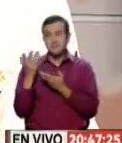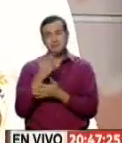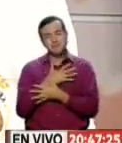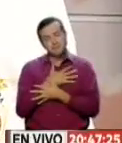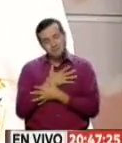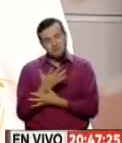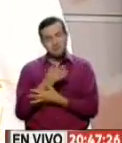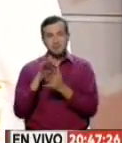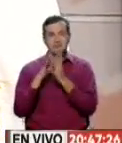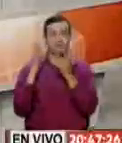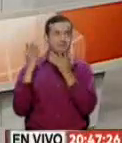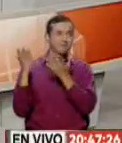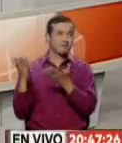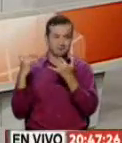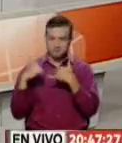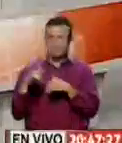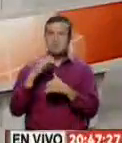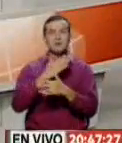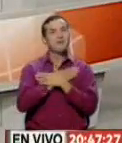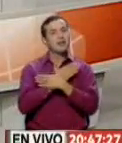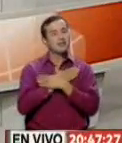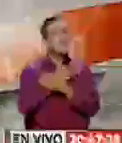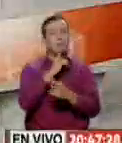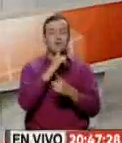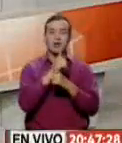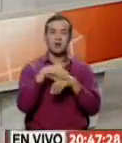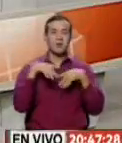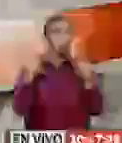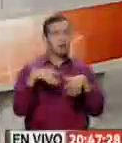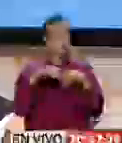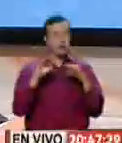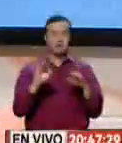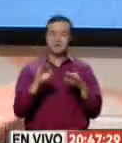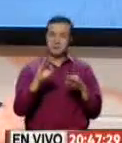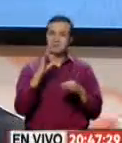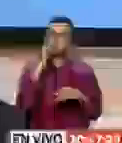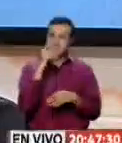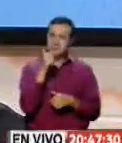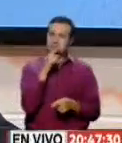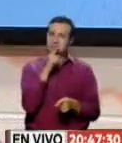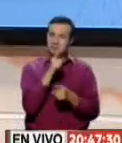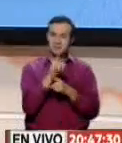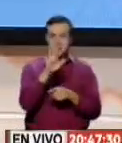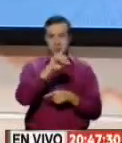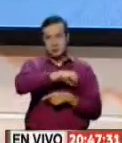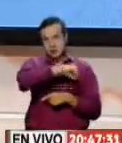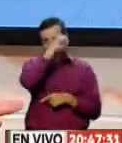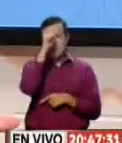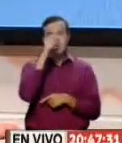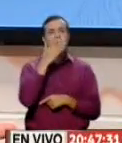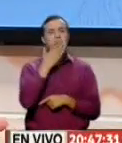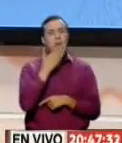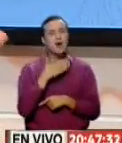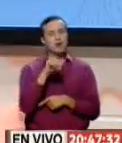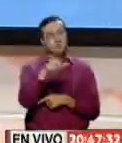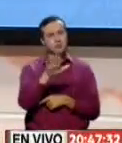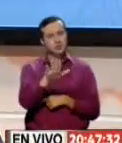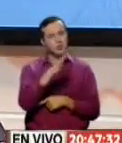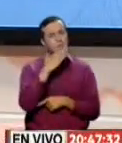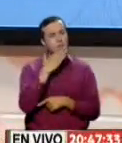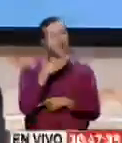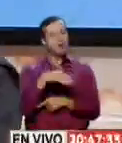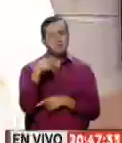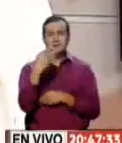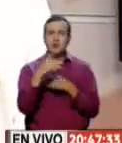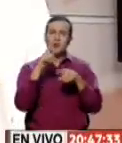mucho igual a él. Muy bien. Felicitaciones, y también precisamente por eso seguramente es el ganador, por esa forma de ser tan generosa